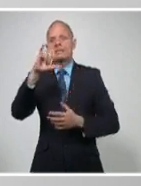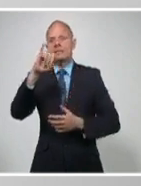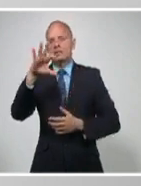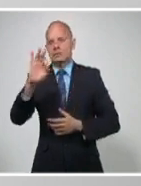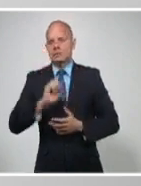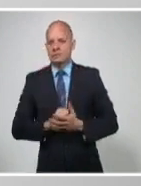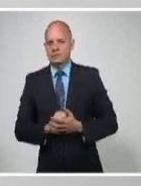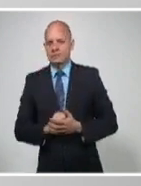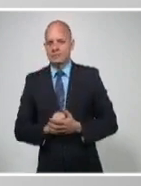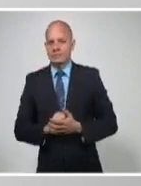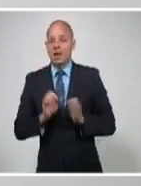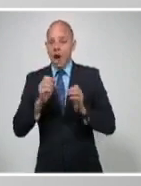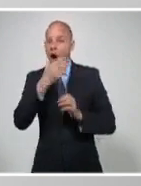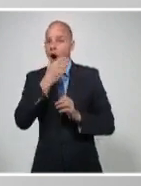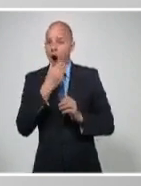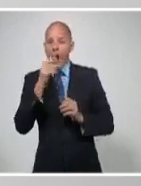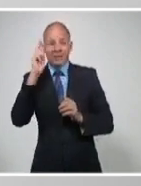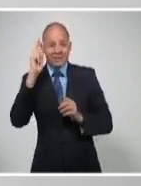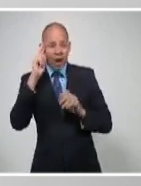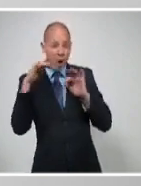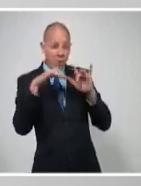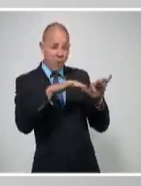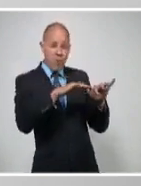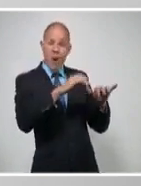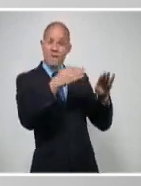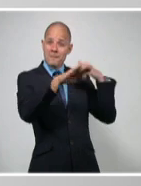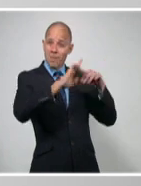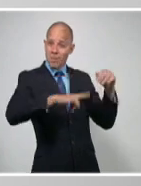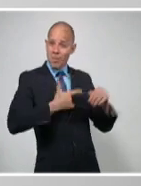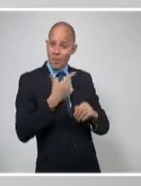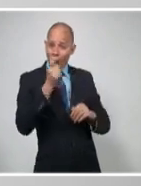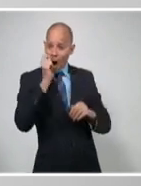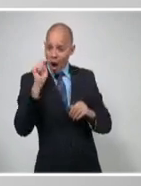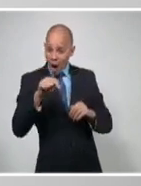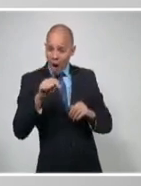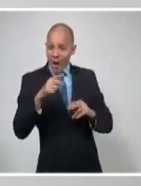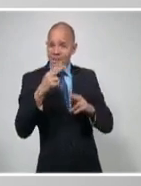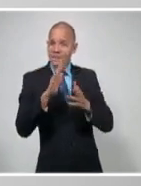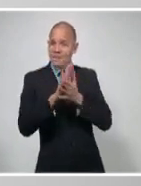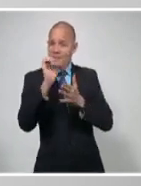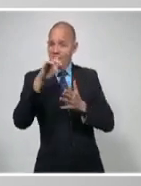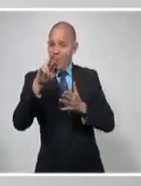al Ministerio de Cultura en representación de Diario de Cuba, plataforma que recibió